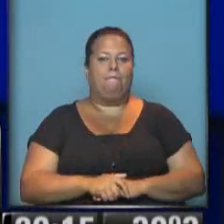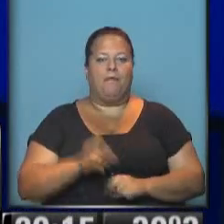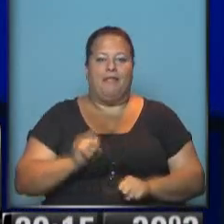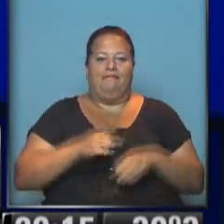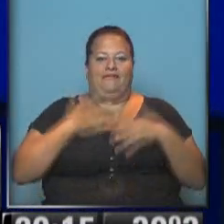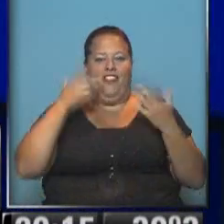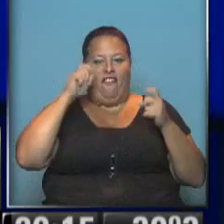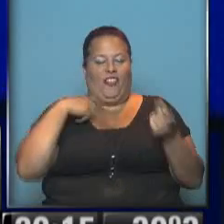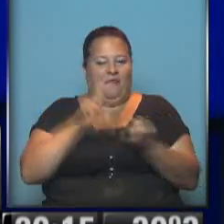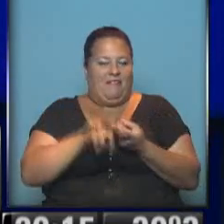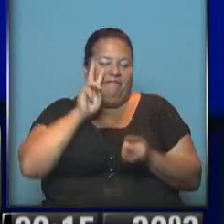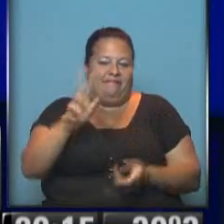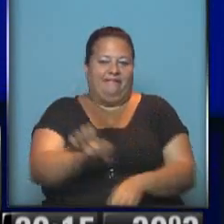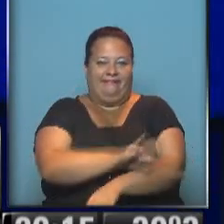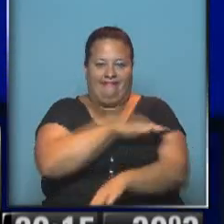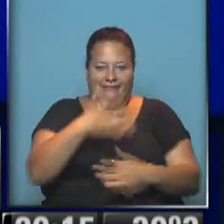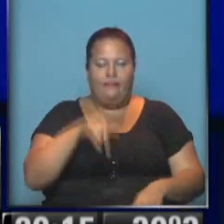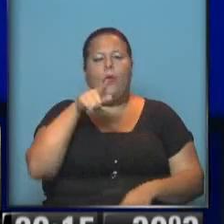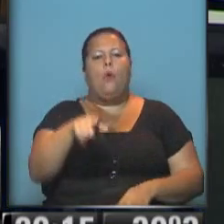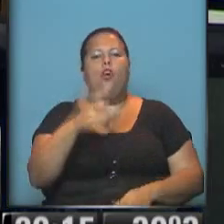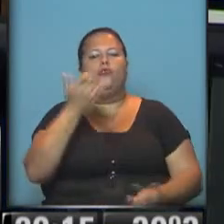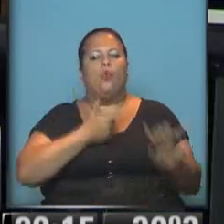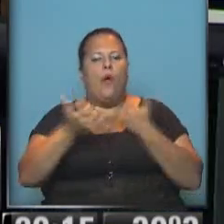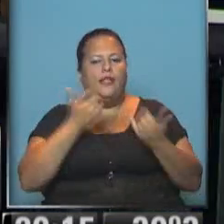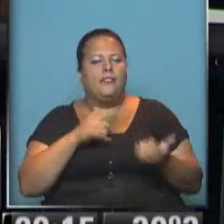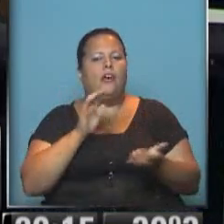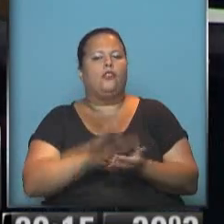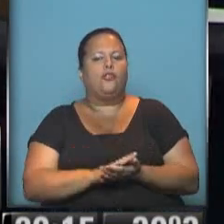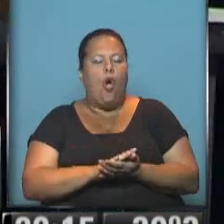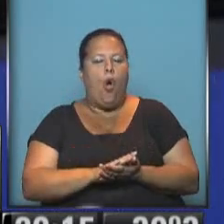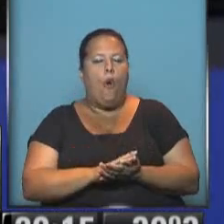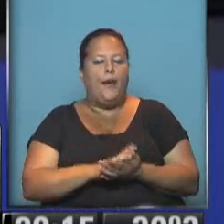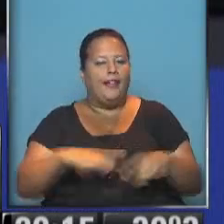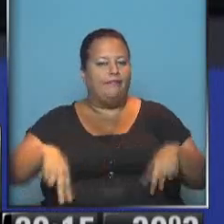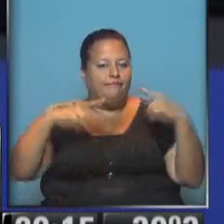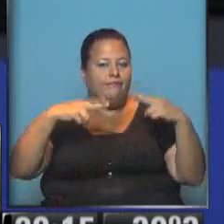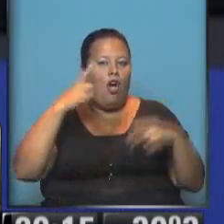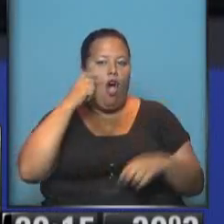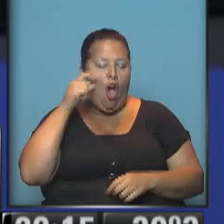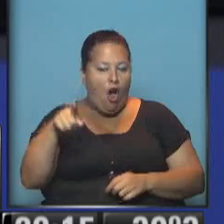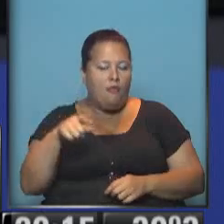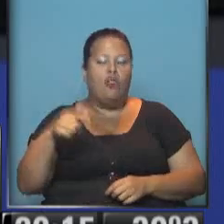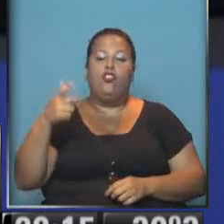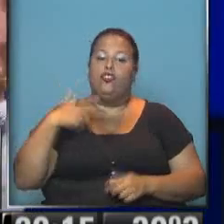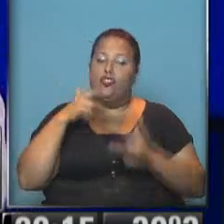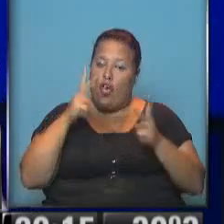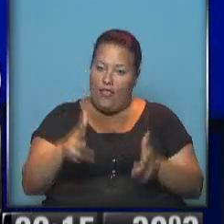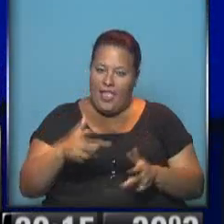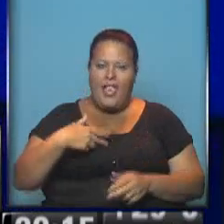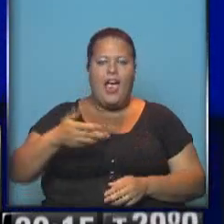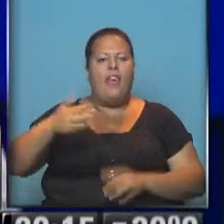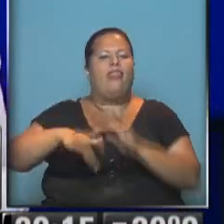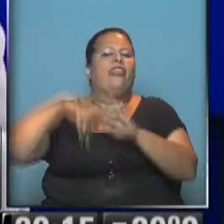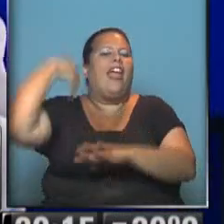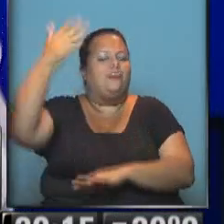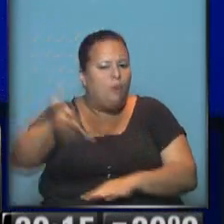marido. Y allí usted, Lidia, cuenta esto de la mirada de esta persona. Yo dije algo que lo dije mucho tiempo